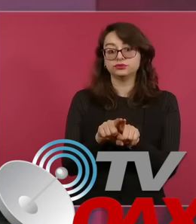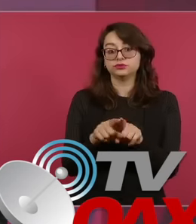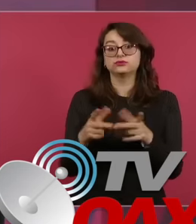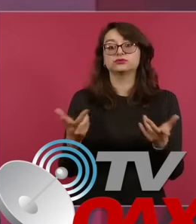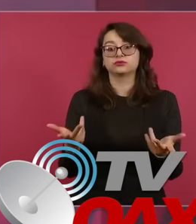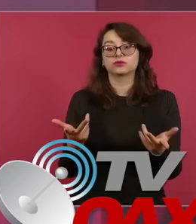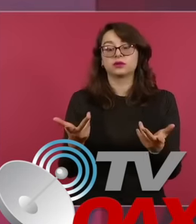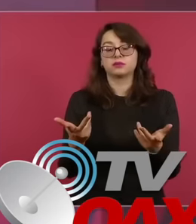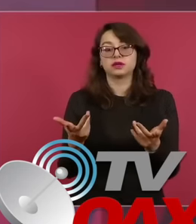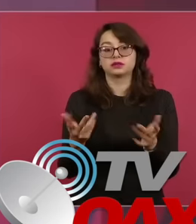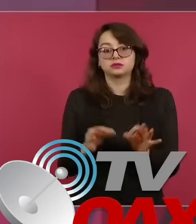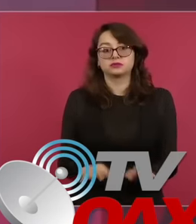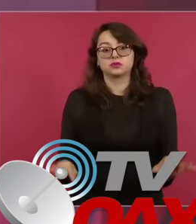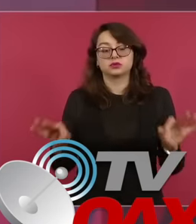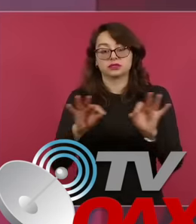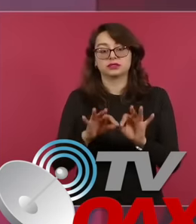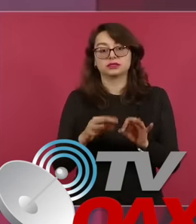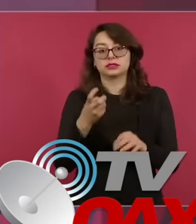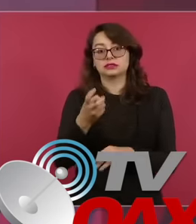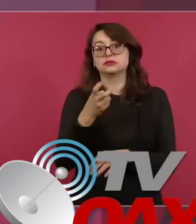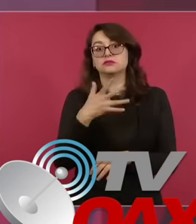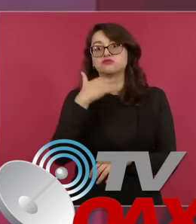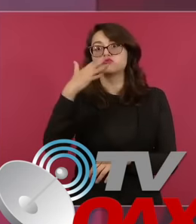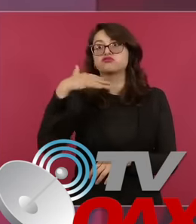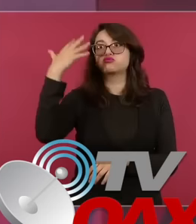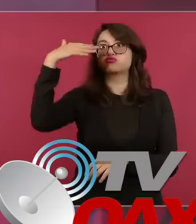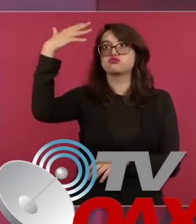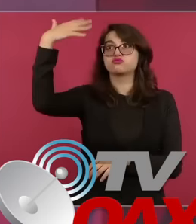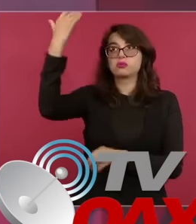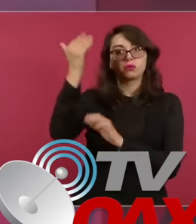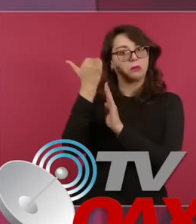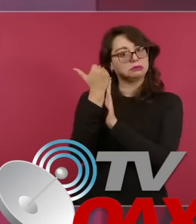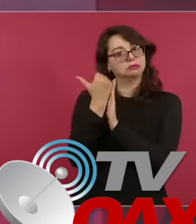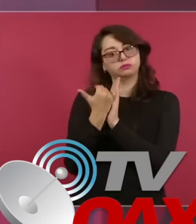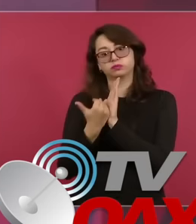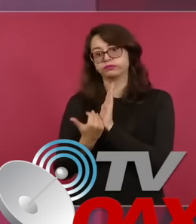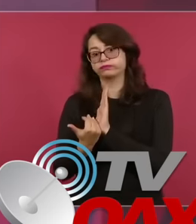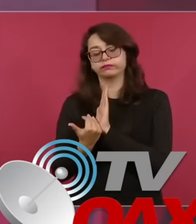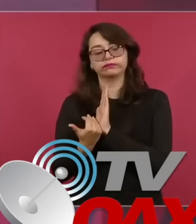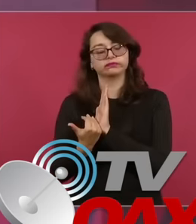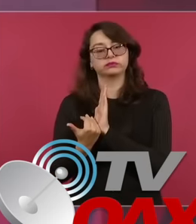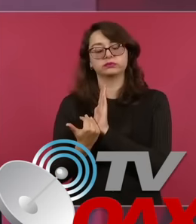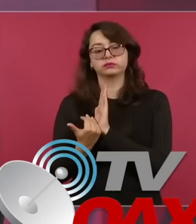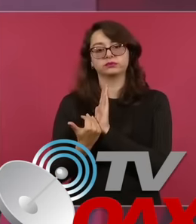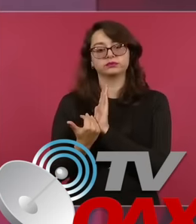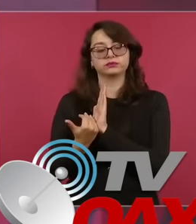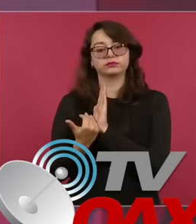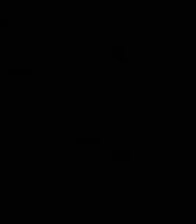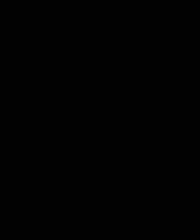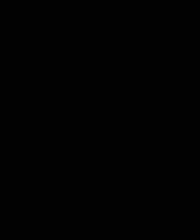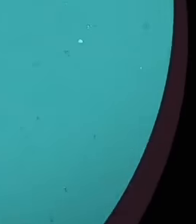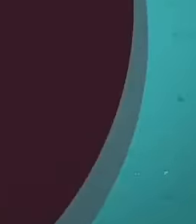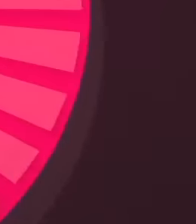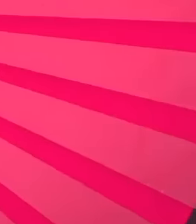emisiones de gases a la atmósfera.